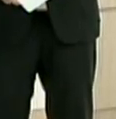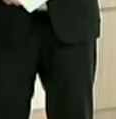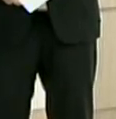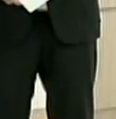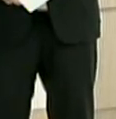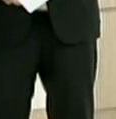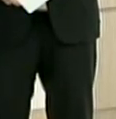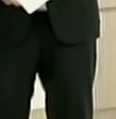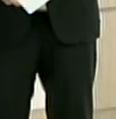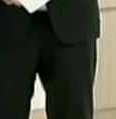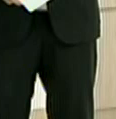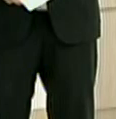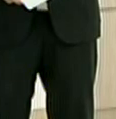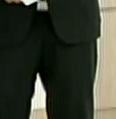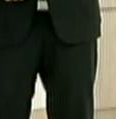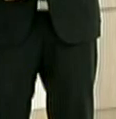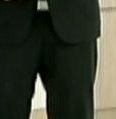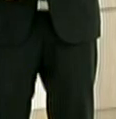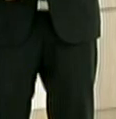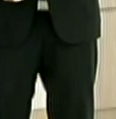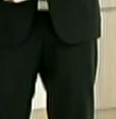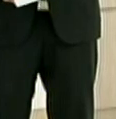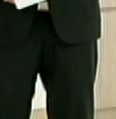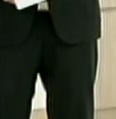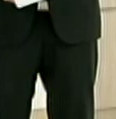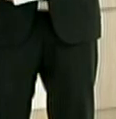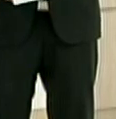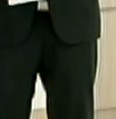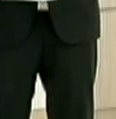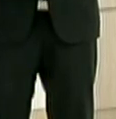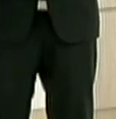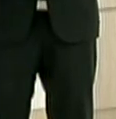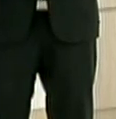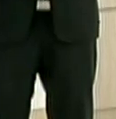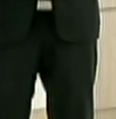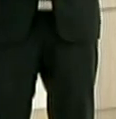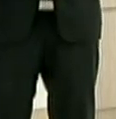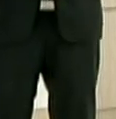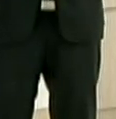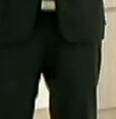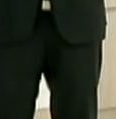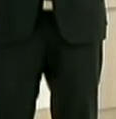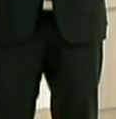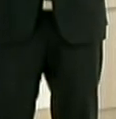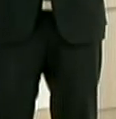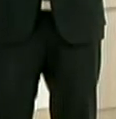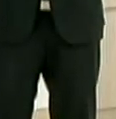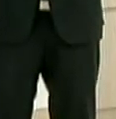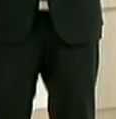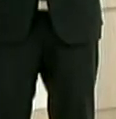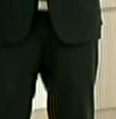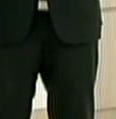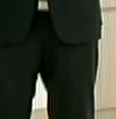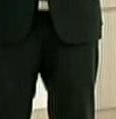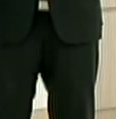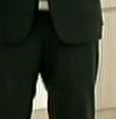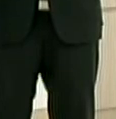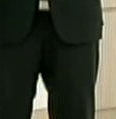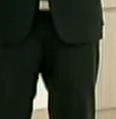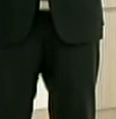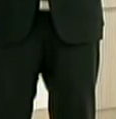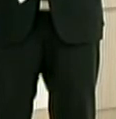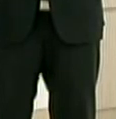de medicamentos y de alimentos, fueron congelados en bancos en Europa. Bueno, nosotros hemos entregado una lista